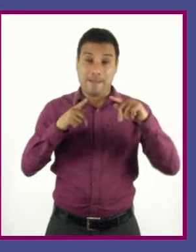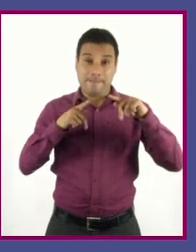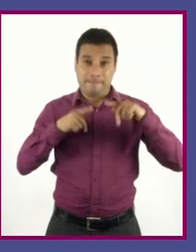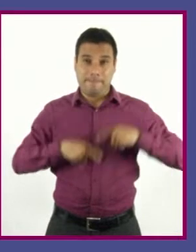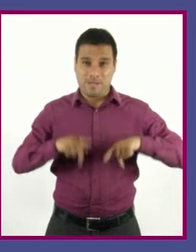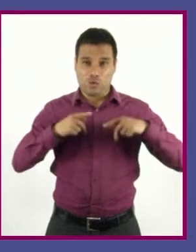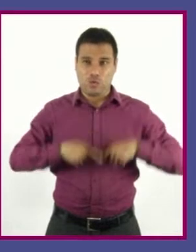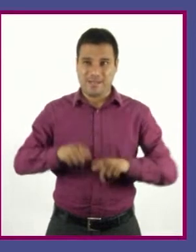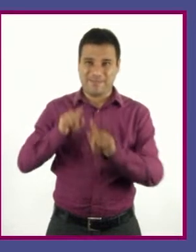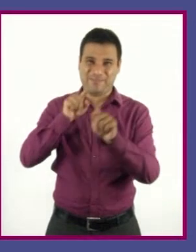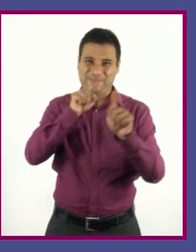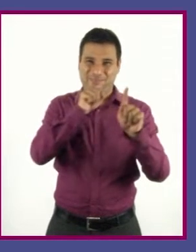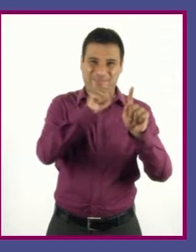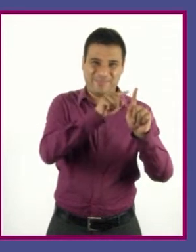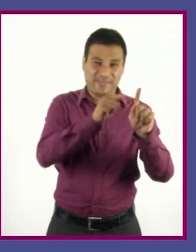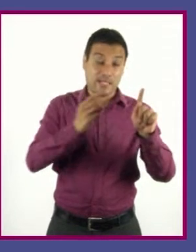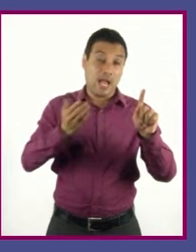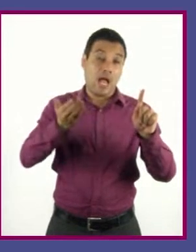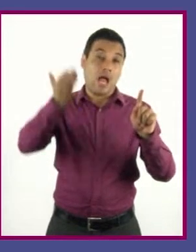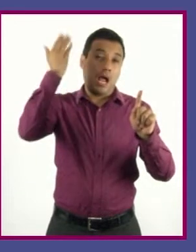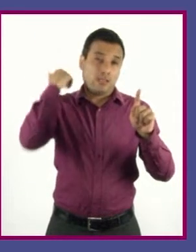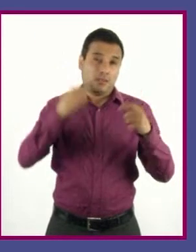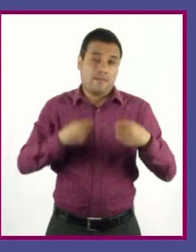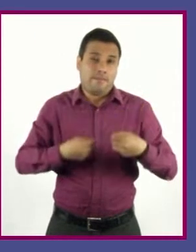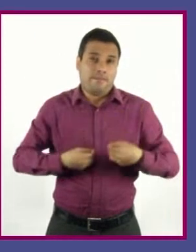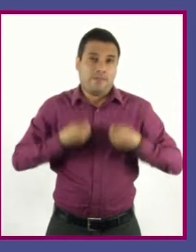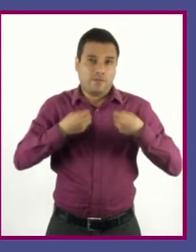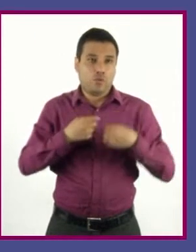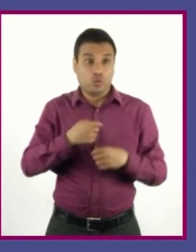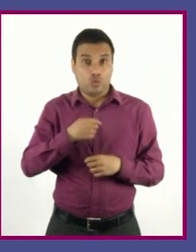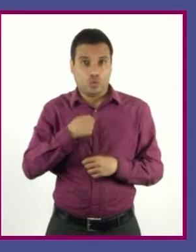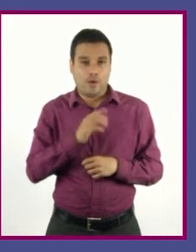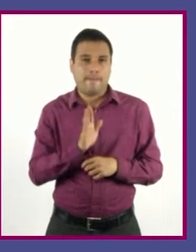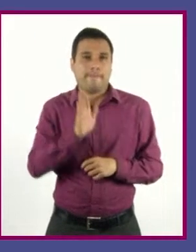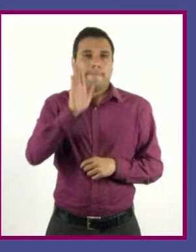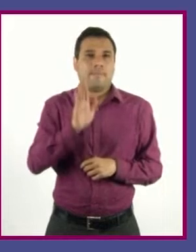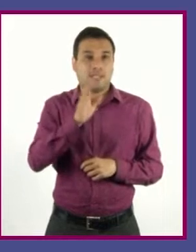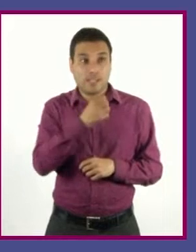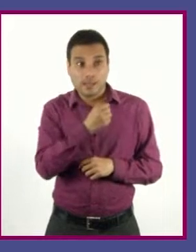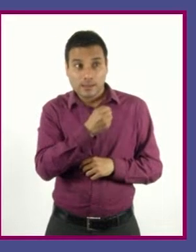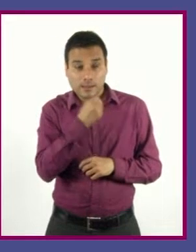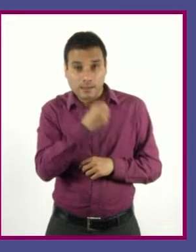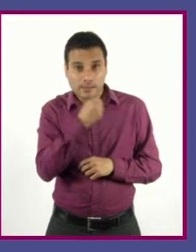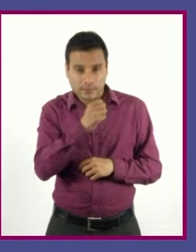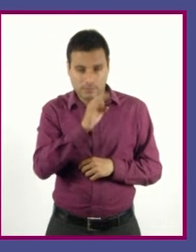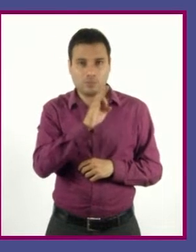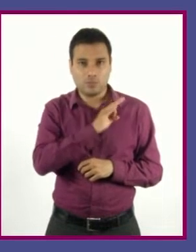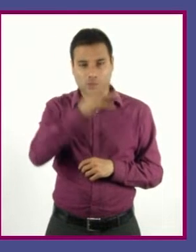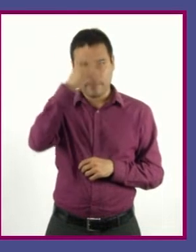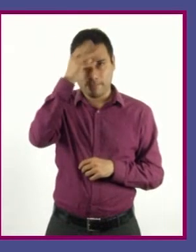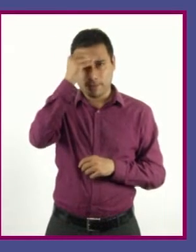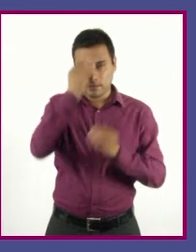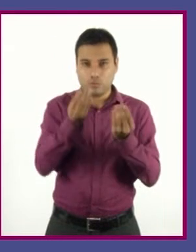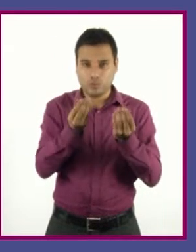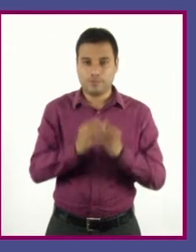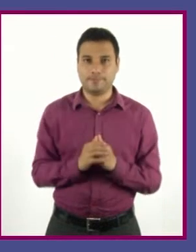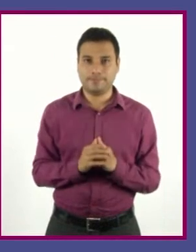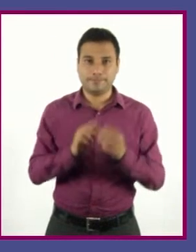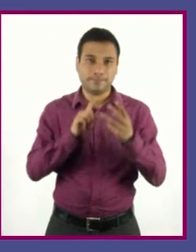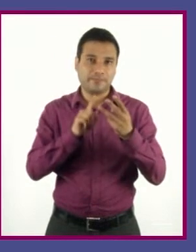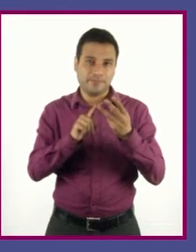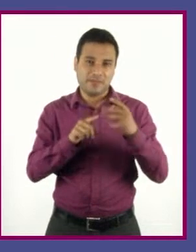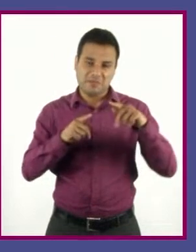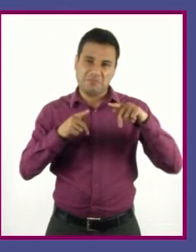persona y la entrevistamos de esa forma, podemos aprender otras cosas. Conocer mejor a una